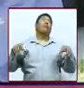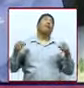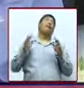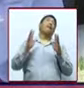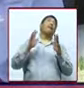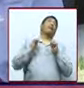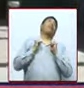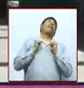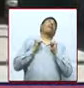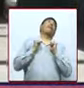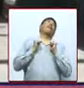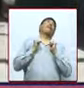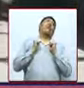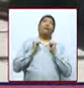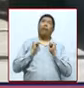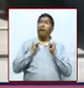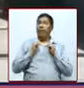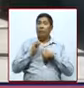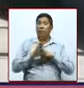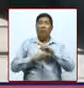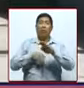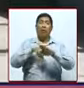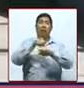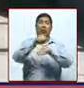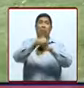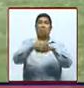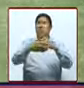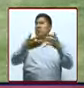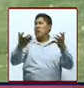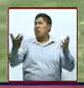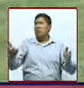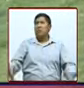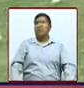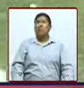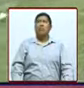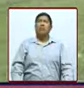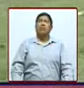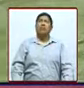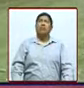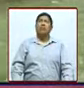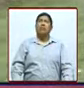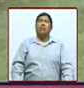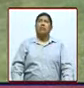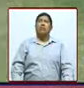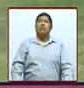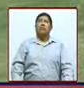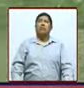esparcimiento, de paso peatonal para cortar distancias.